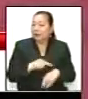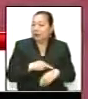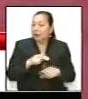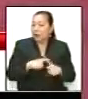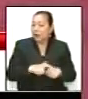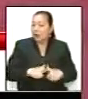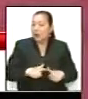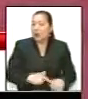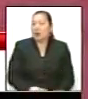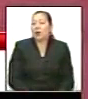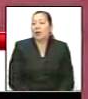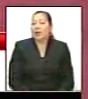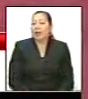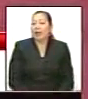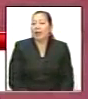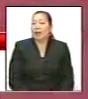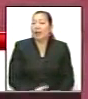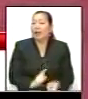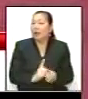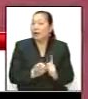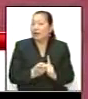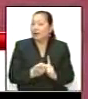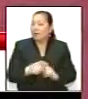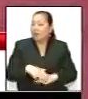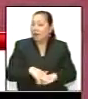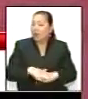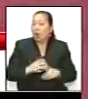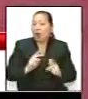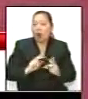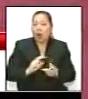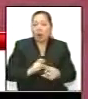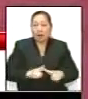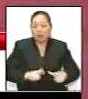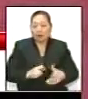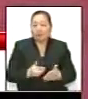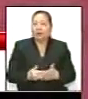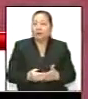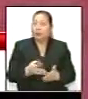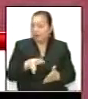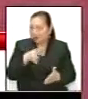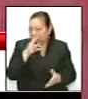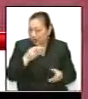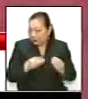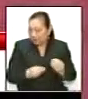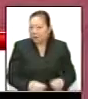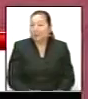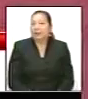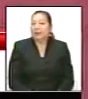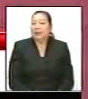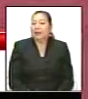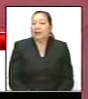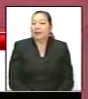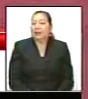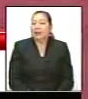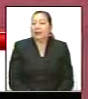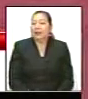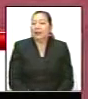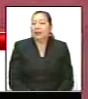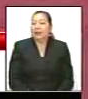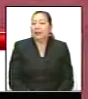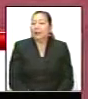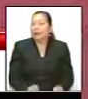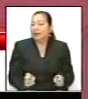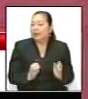local. No dice cambio de gestión regional y local, proceso de transición y aprendizaje, ¿no? Y